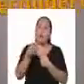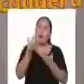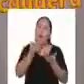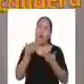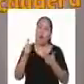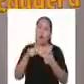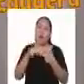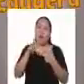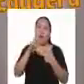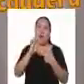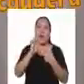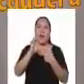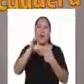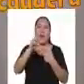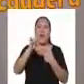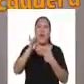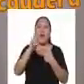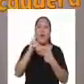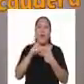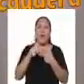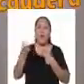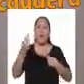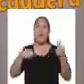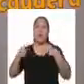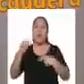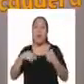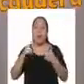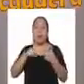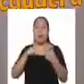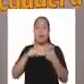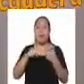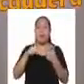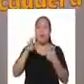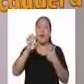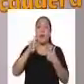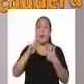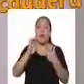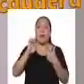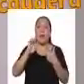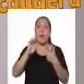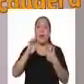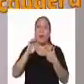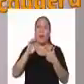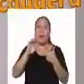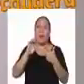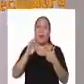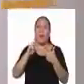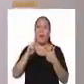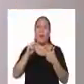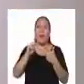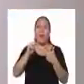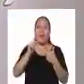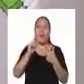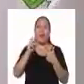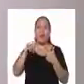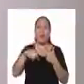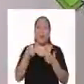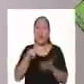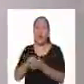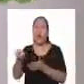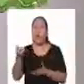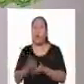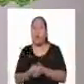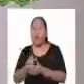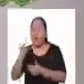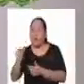la recaudera, que vendía en las plazas de Lima, y los regatones, que eran intermediarios minoristas. Ellos compraban un producto a bajo precio y lo